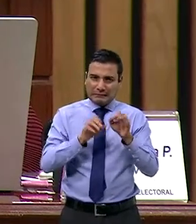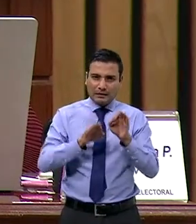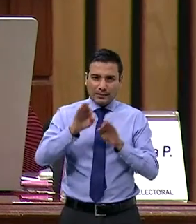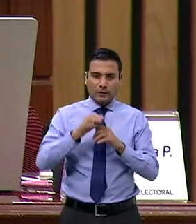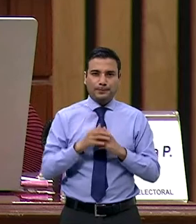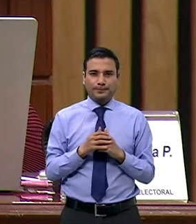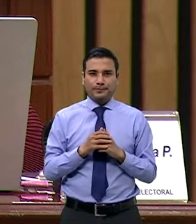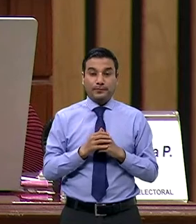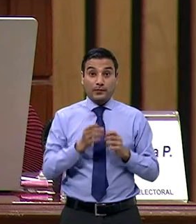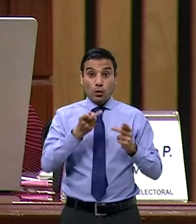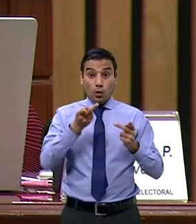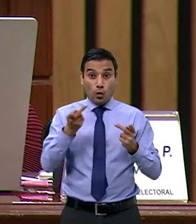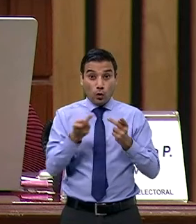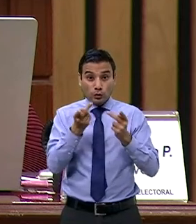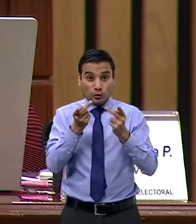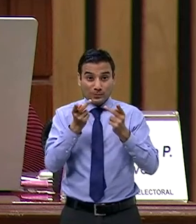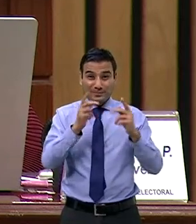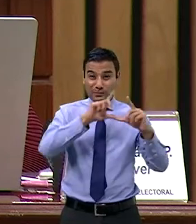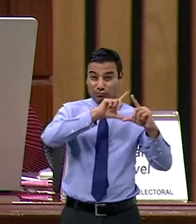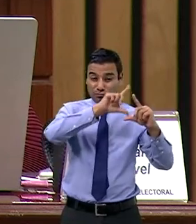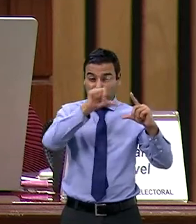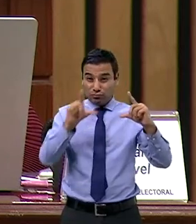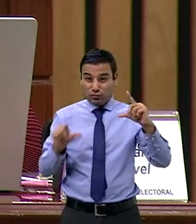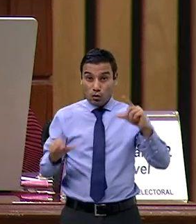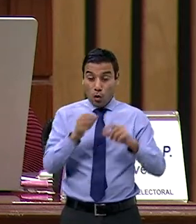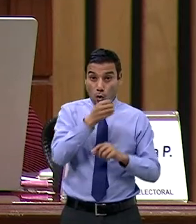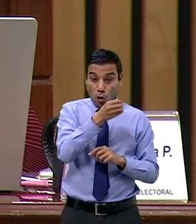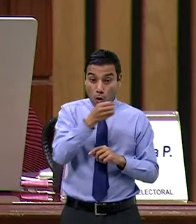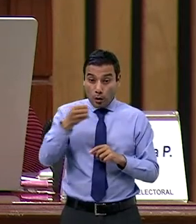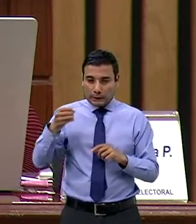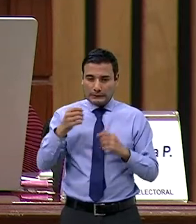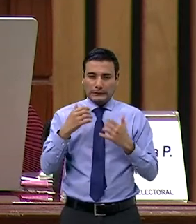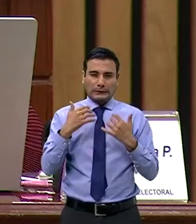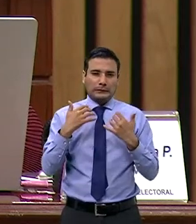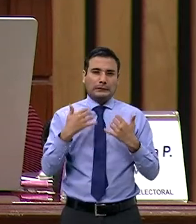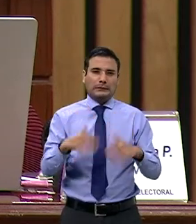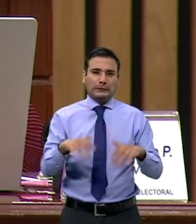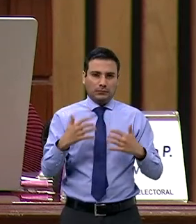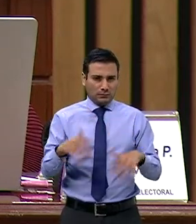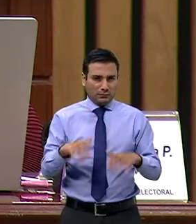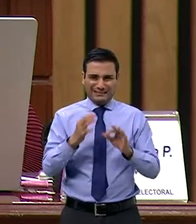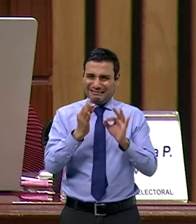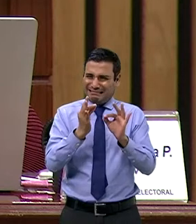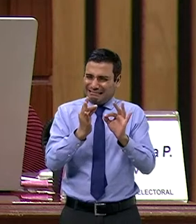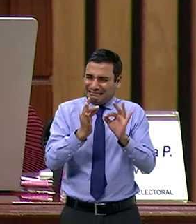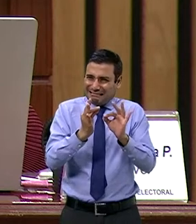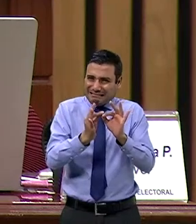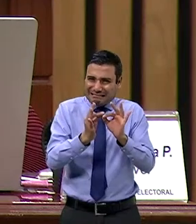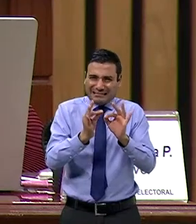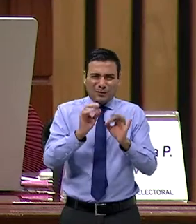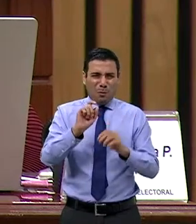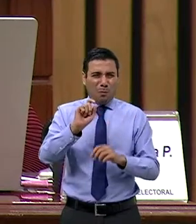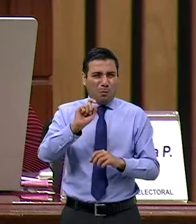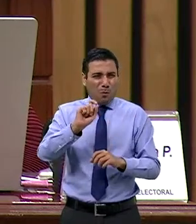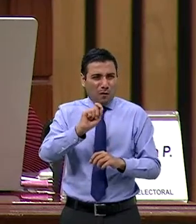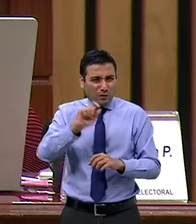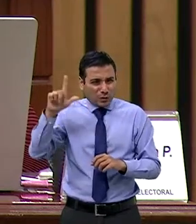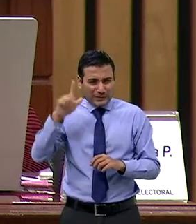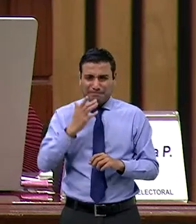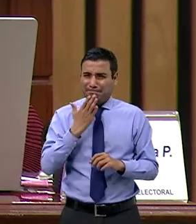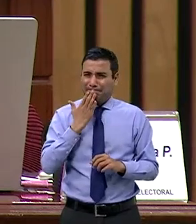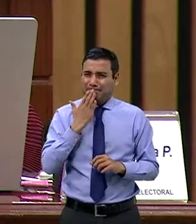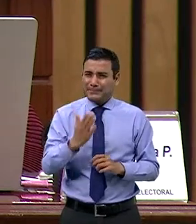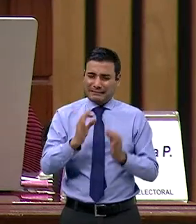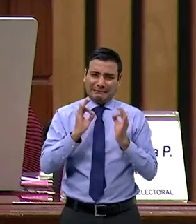a lo largo y ancho de todo el territorio nacional se organizó con enorme pulcritud y profesionalismo por parte de este instituto